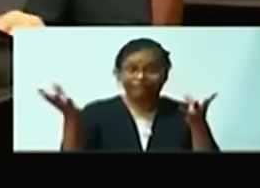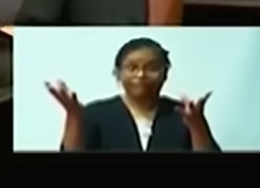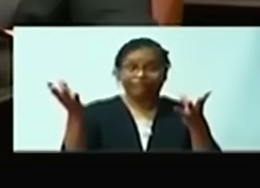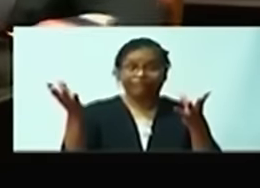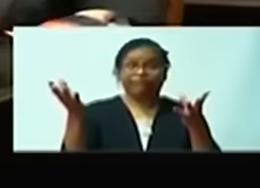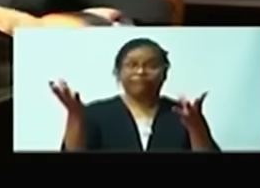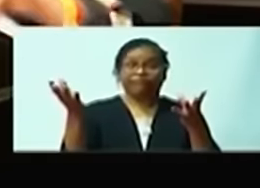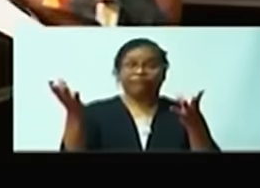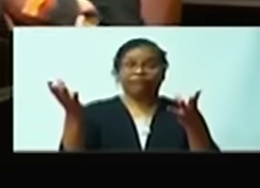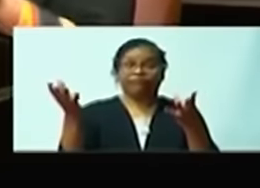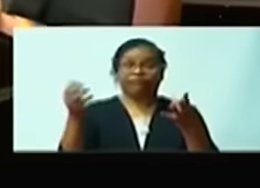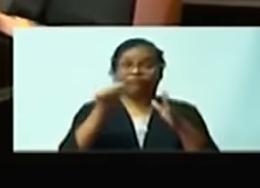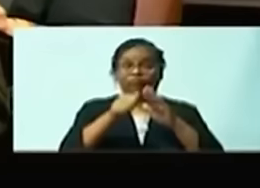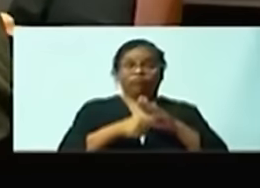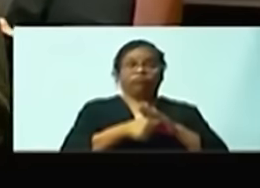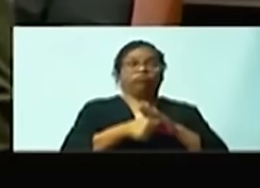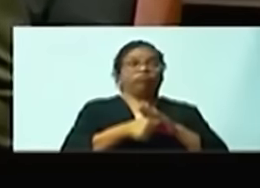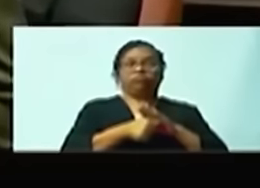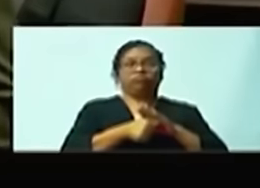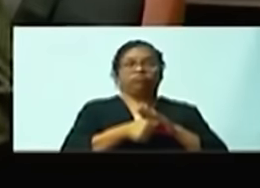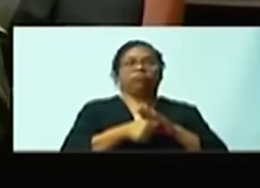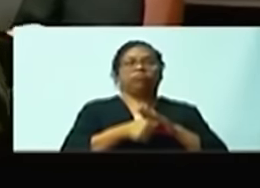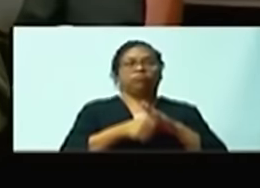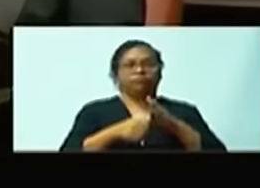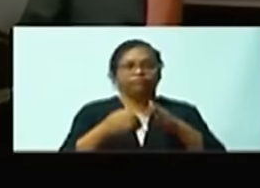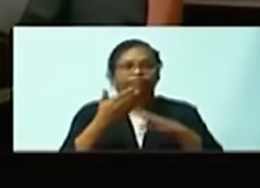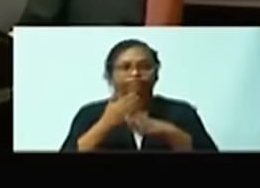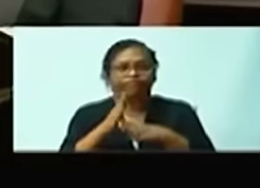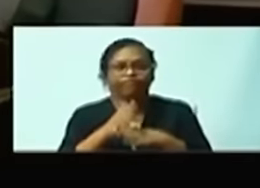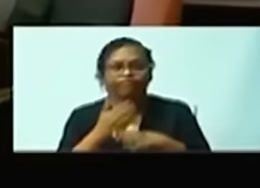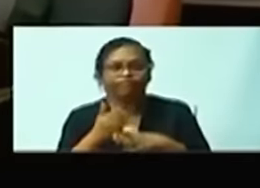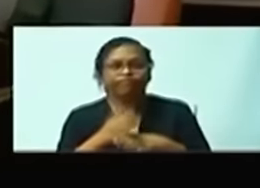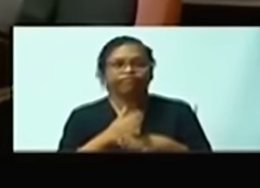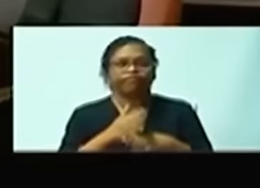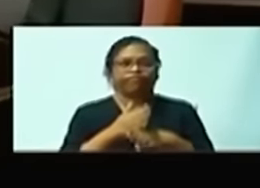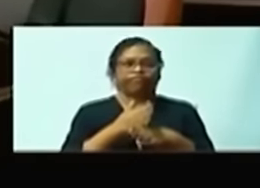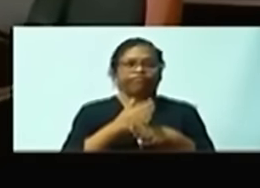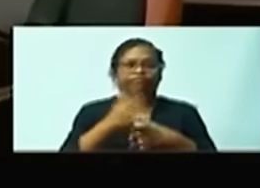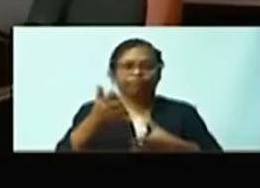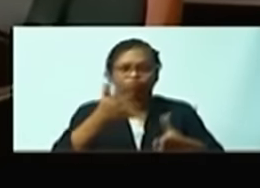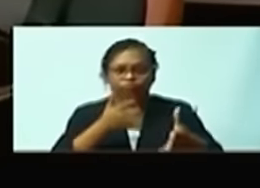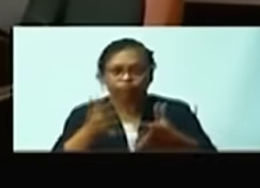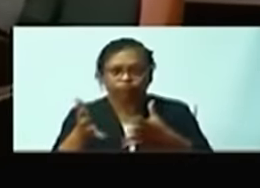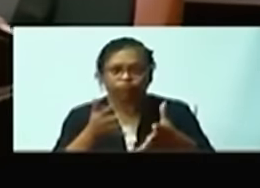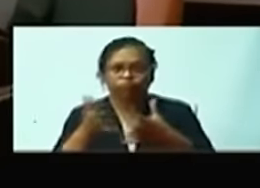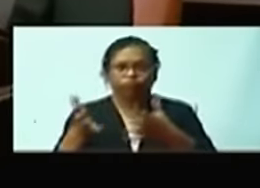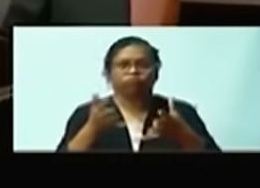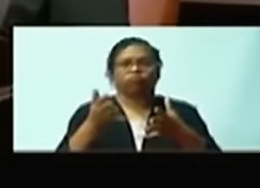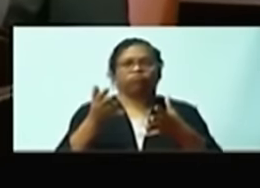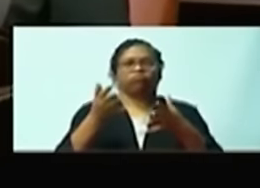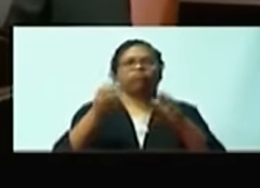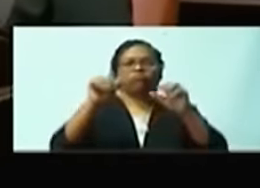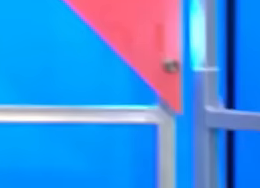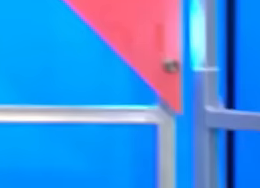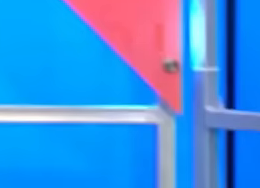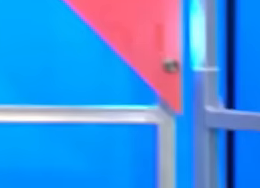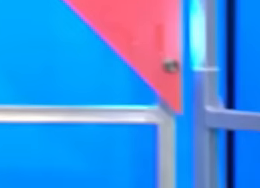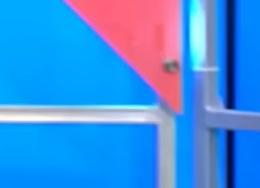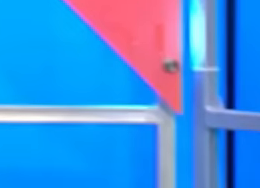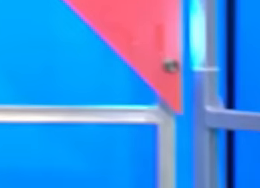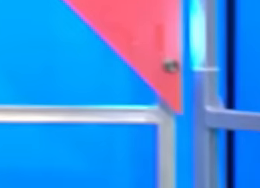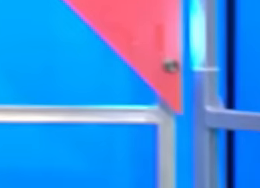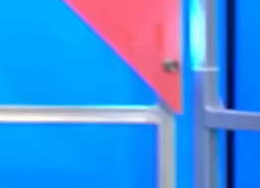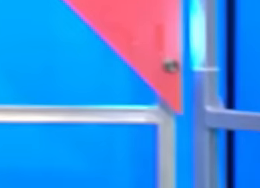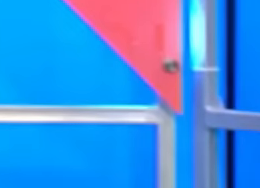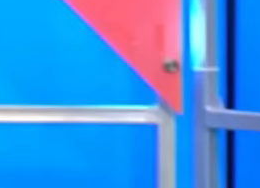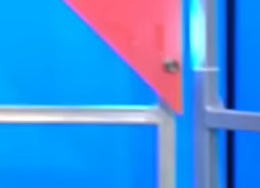de la ley, su importancia, su relevancia, su nivel de poner límites. No entra en ningún momento al artículo 11, refiere a otros aspectos y